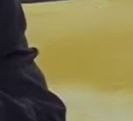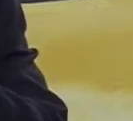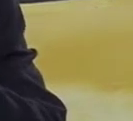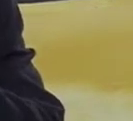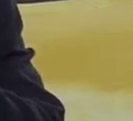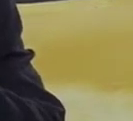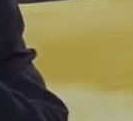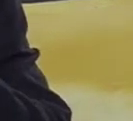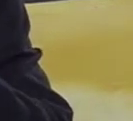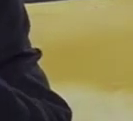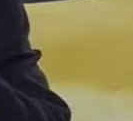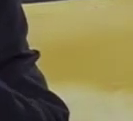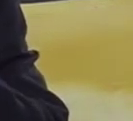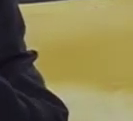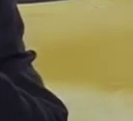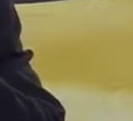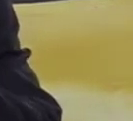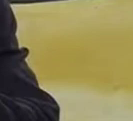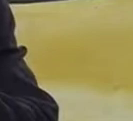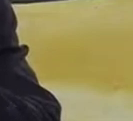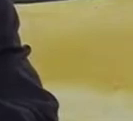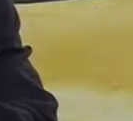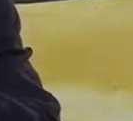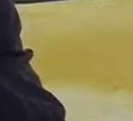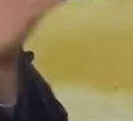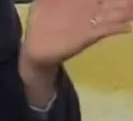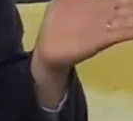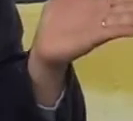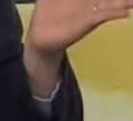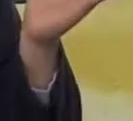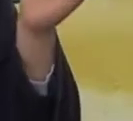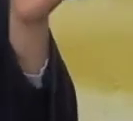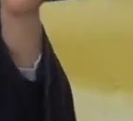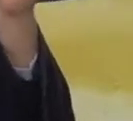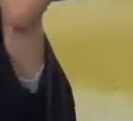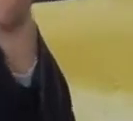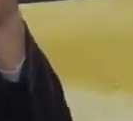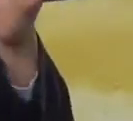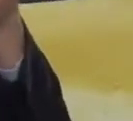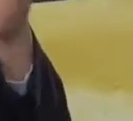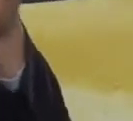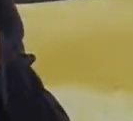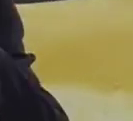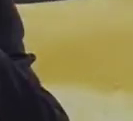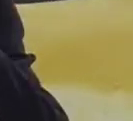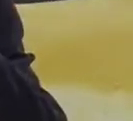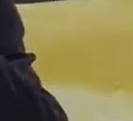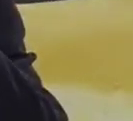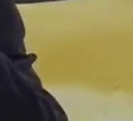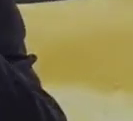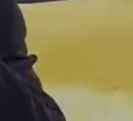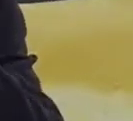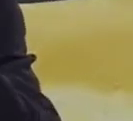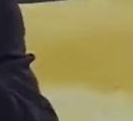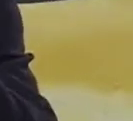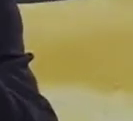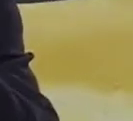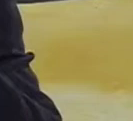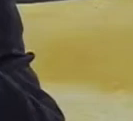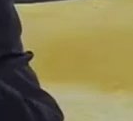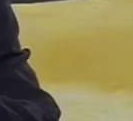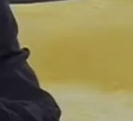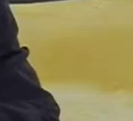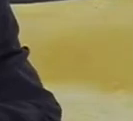los Apóstoles. Es un libro muy bonito que nos enseña el comienzo de esta iglesia,